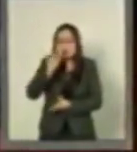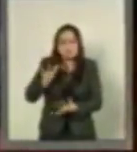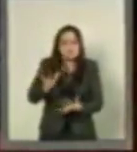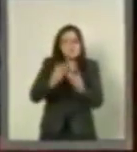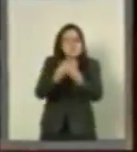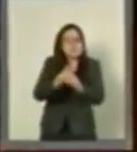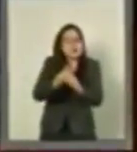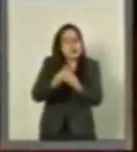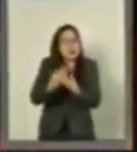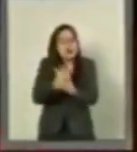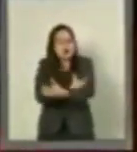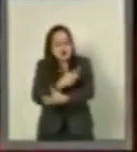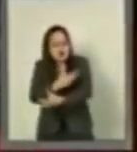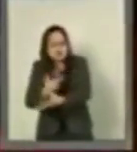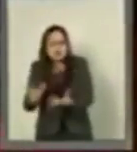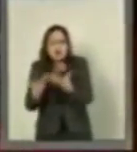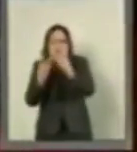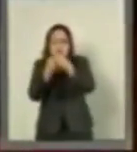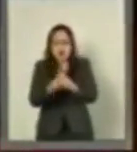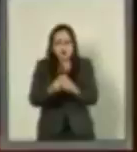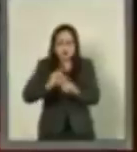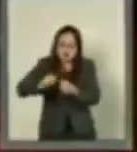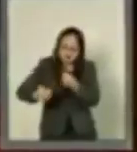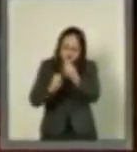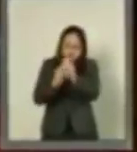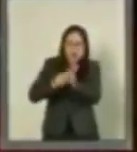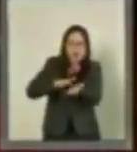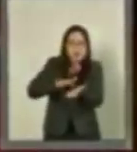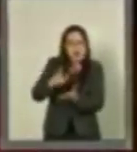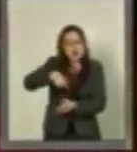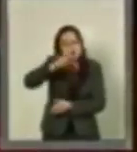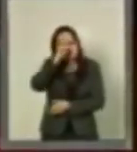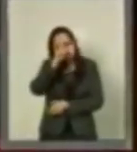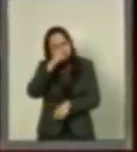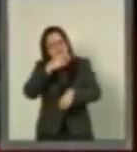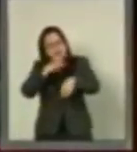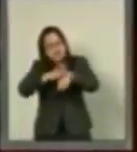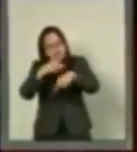buscamos coordinación, les damos todo el respaldo, todo el apoyo, todas las sugerencias,